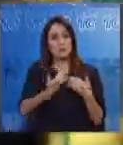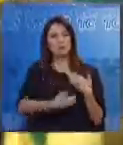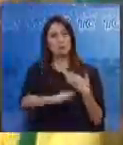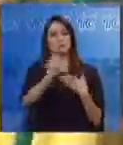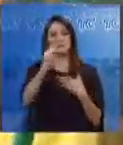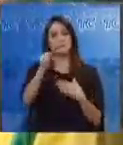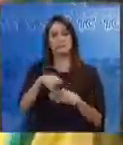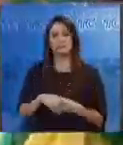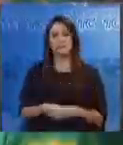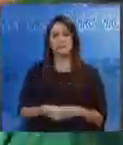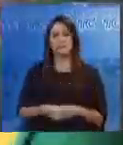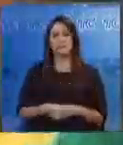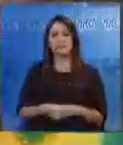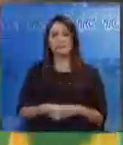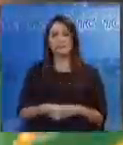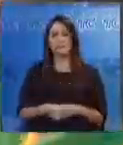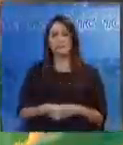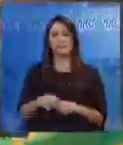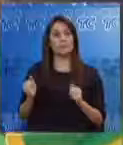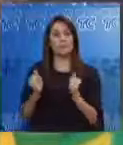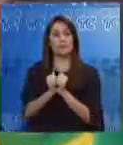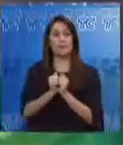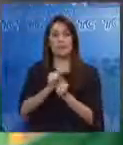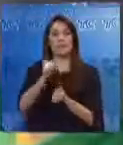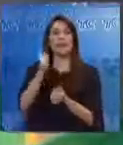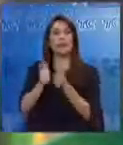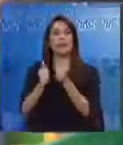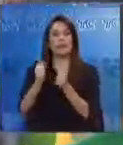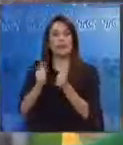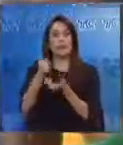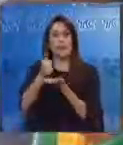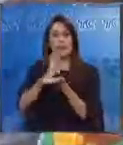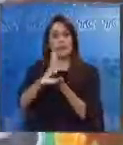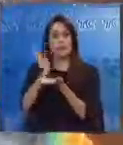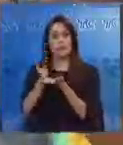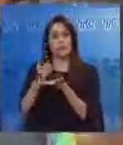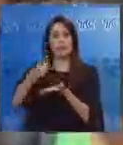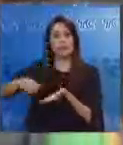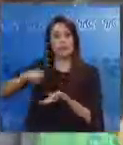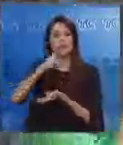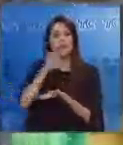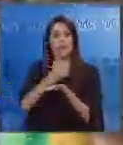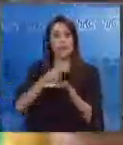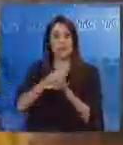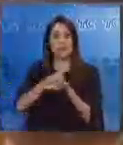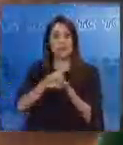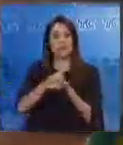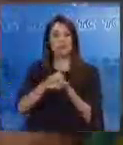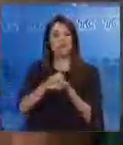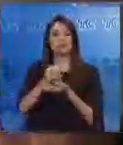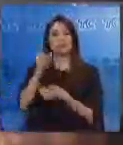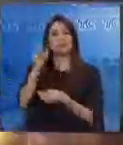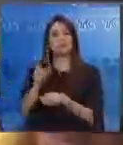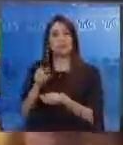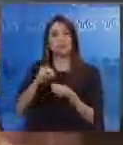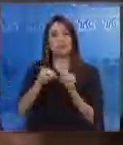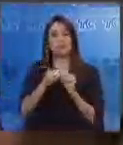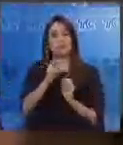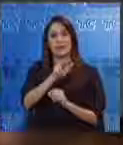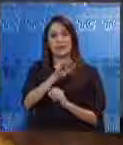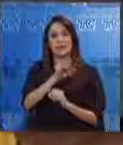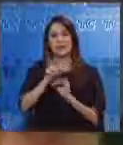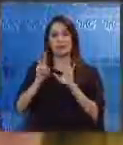en el recorrido fue acompañado por los candidatos a asambleístas por la provincia de el oro en alianza país mar listas 35